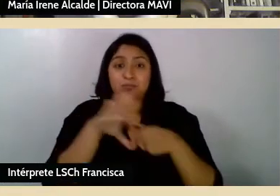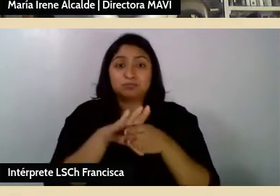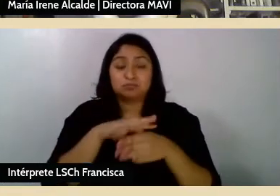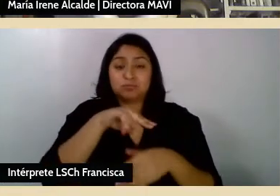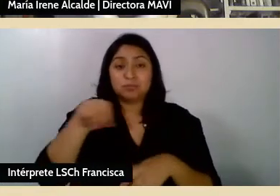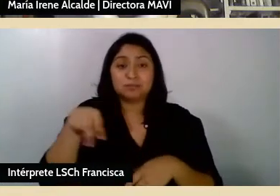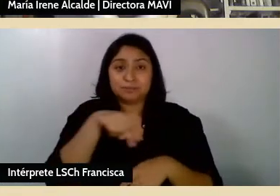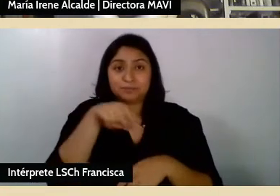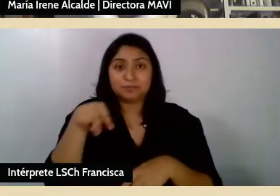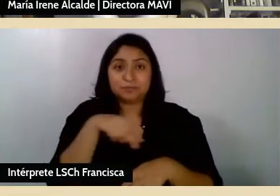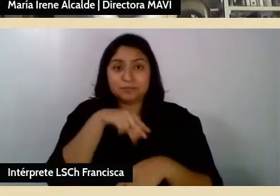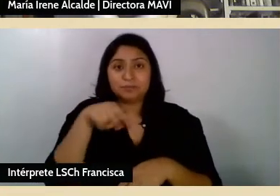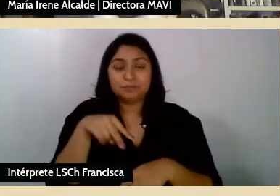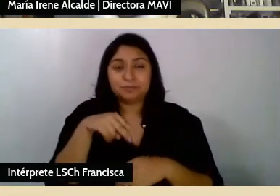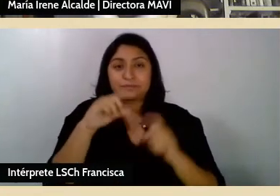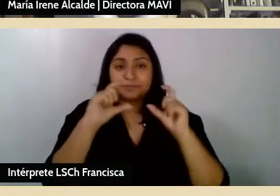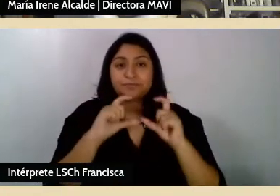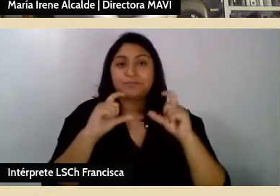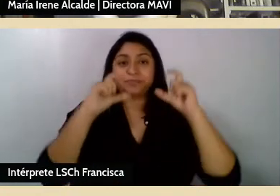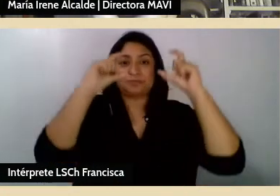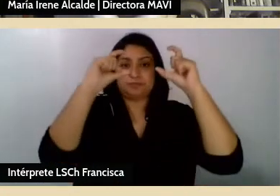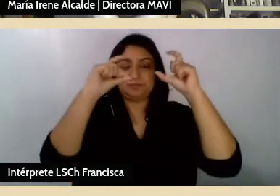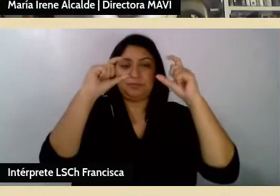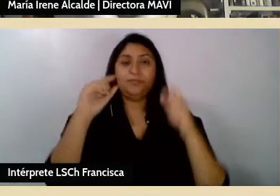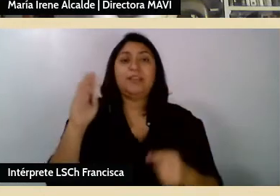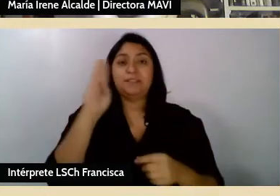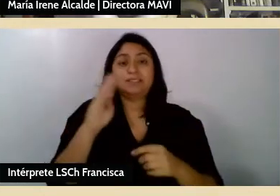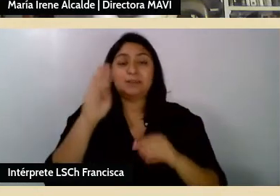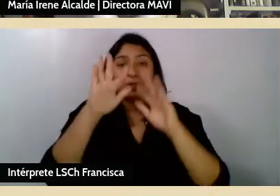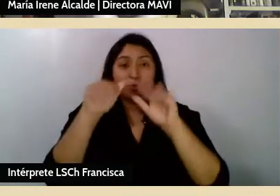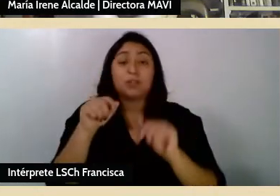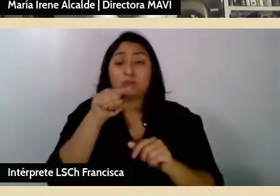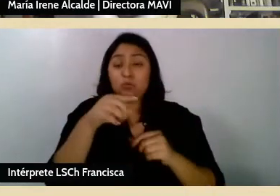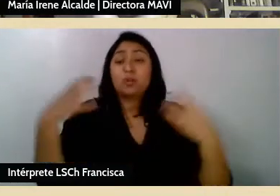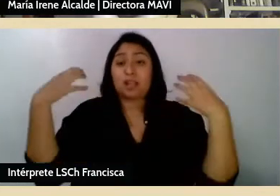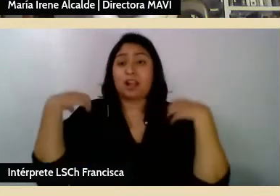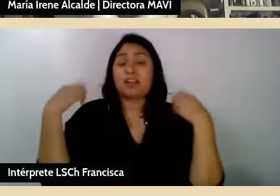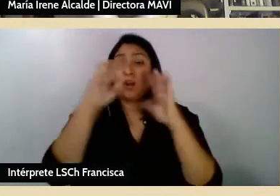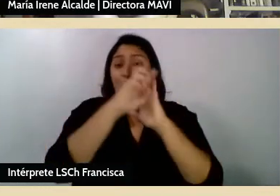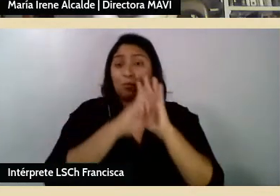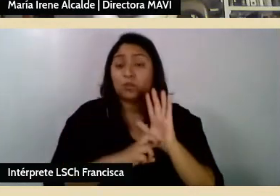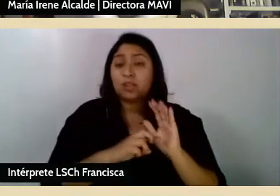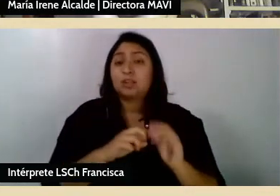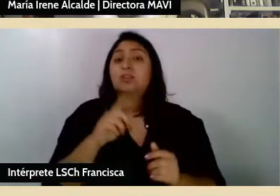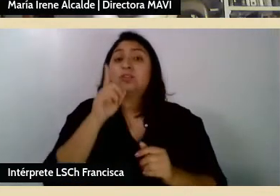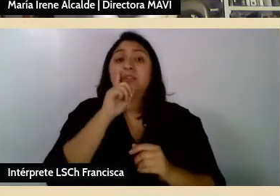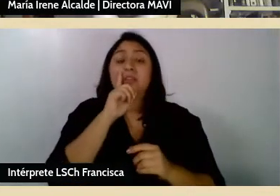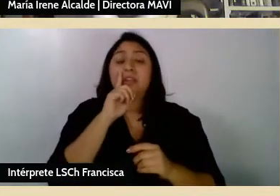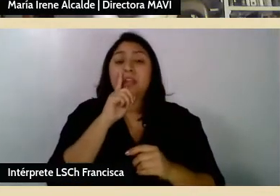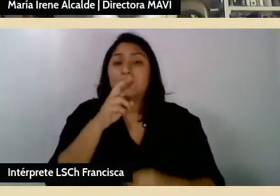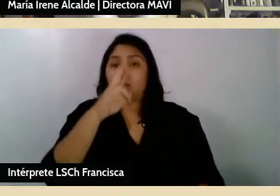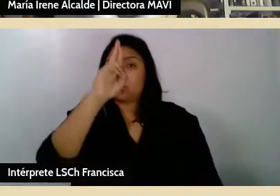arriba, y básicamente lo mismo, David, bueno, tú eres encargado de proyectos, tienes un rol